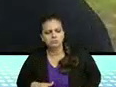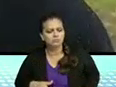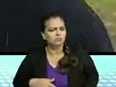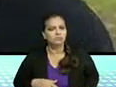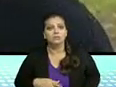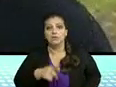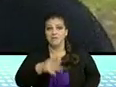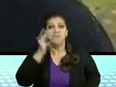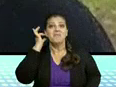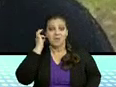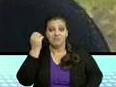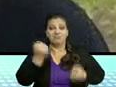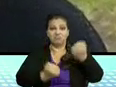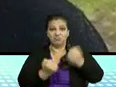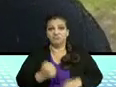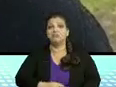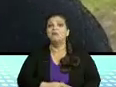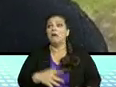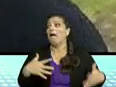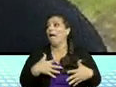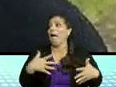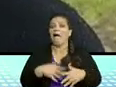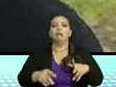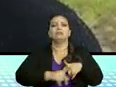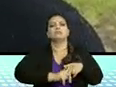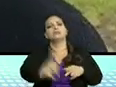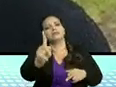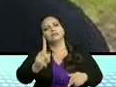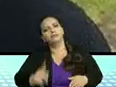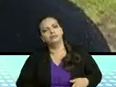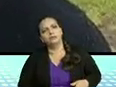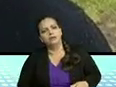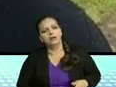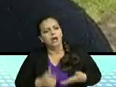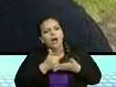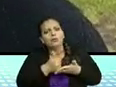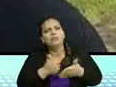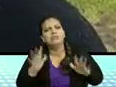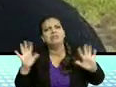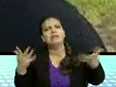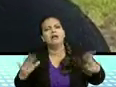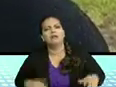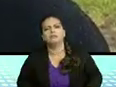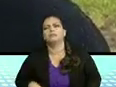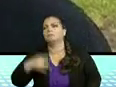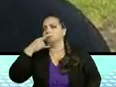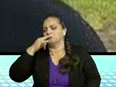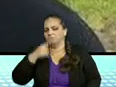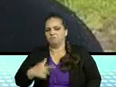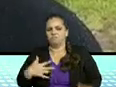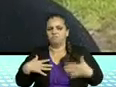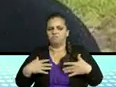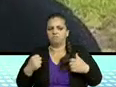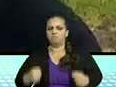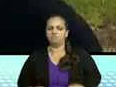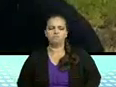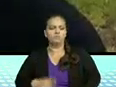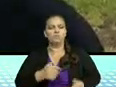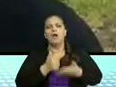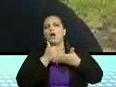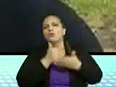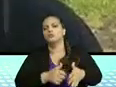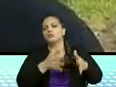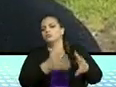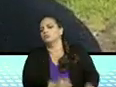nota periodística, él se apersonó para rescatar a quienes también habían sufrido el accidente. Claro